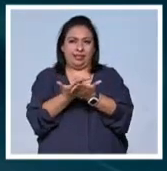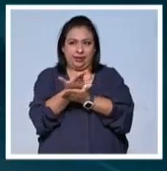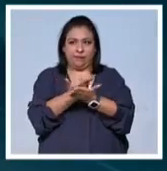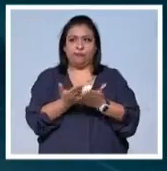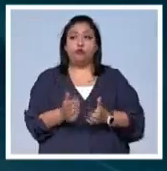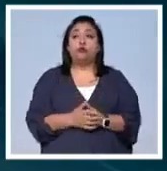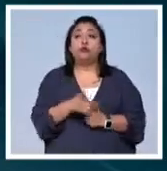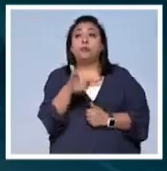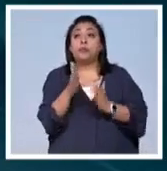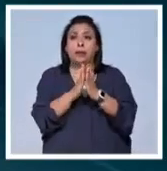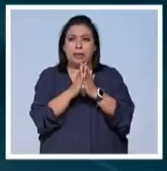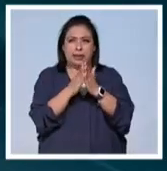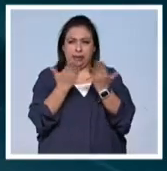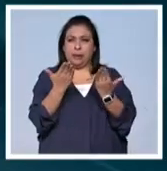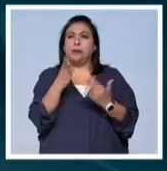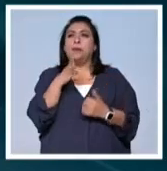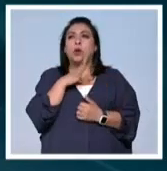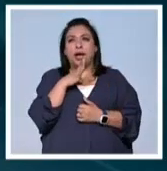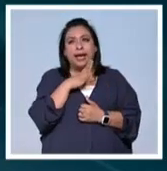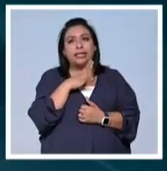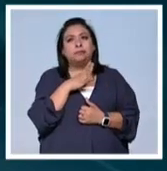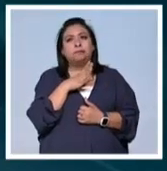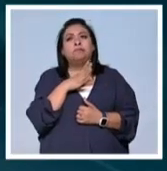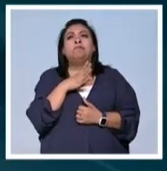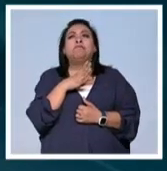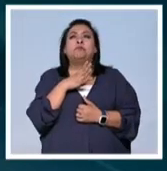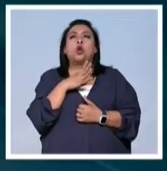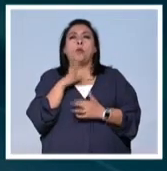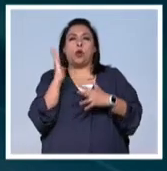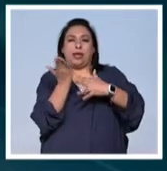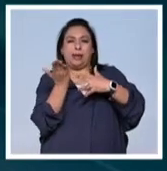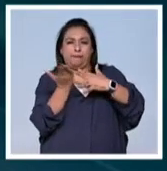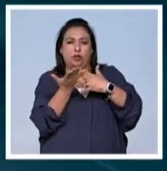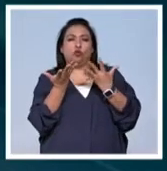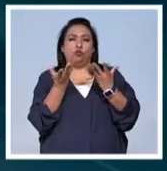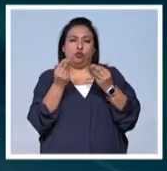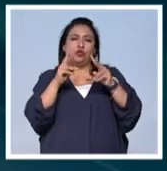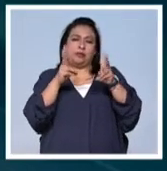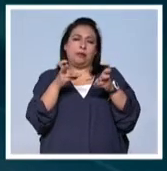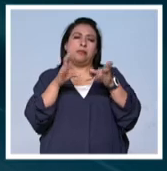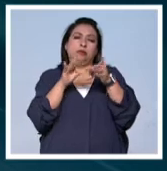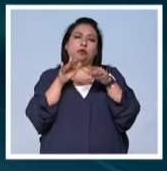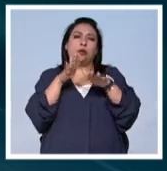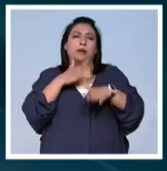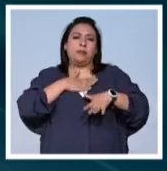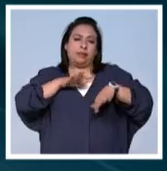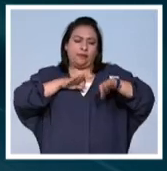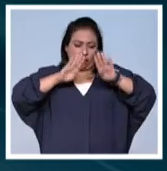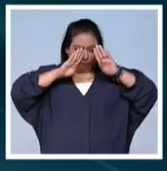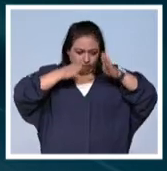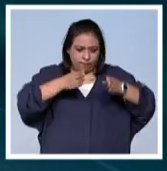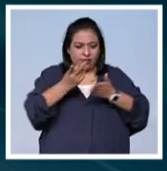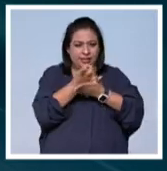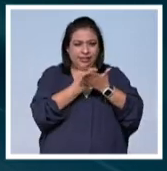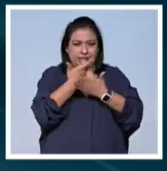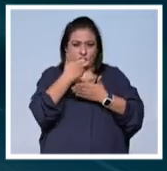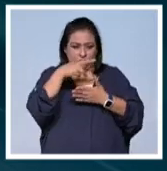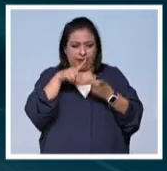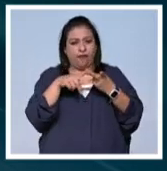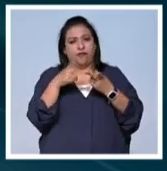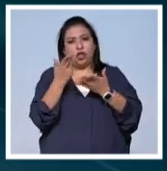el libro tiene como estos este capítulos muchos hablan de mi oficio ya sea como diseñador gráfico